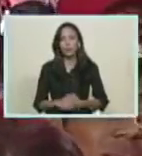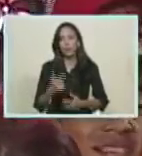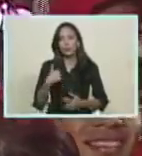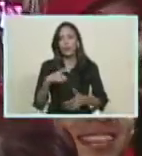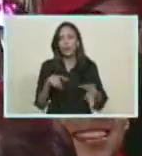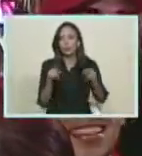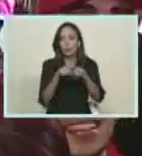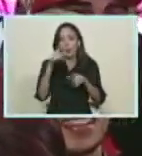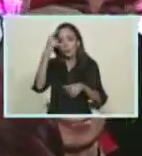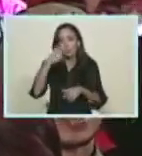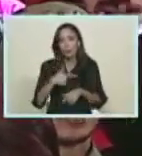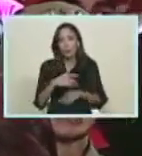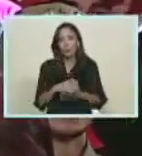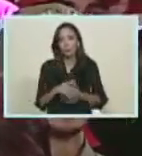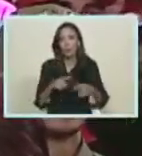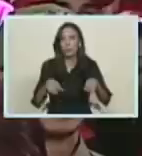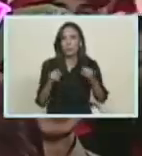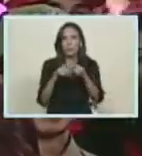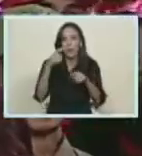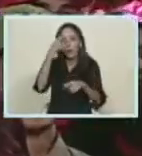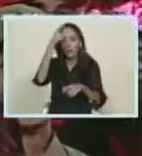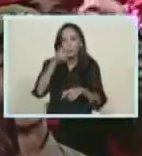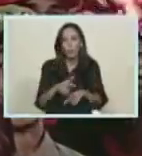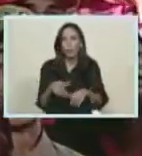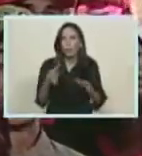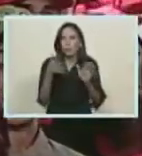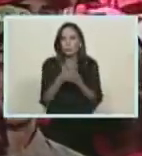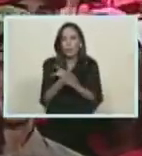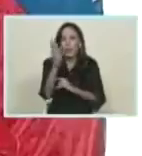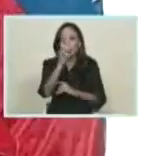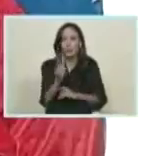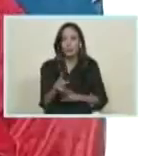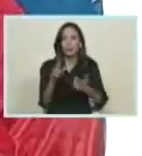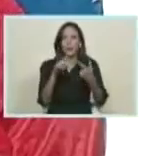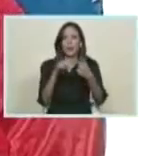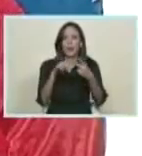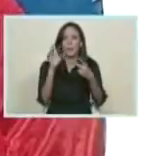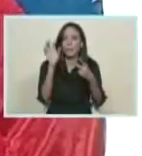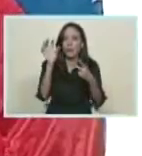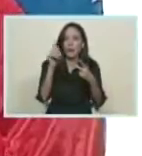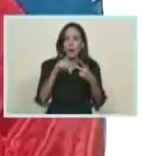digo somos, correcto. ¿Somos qué? Somos Venezuela, somos patria.